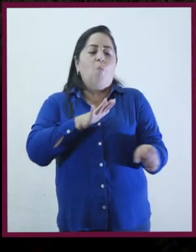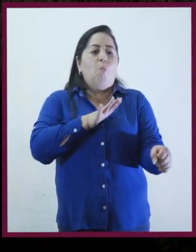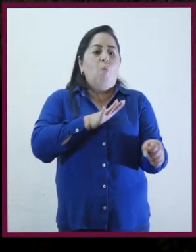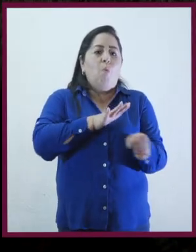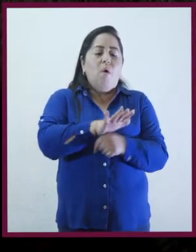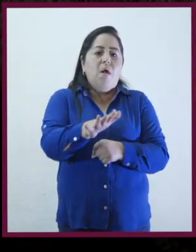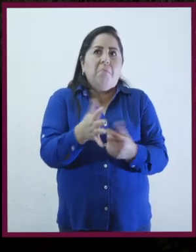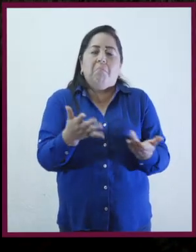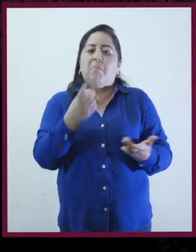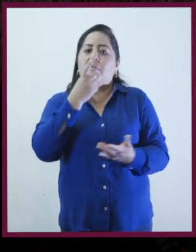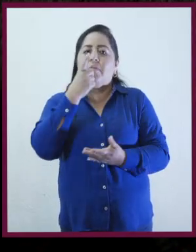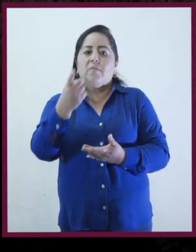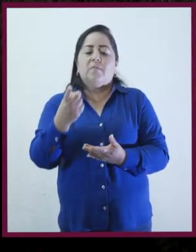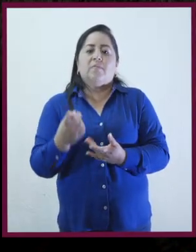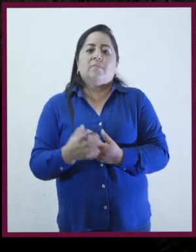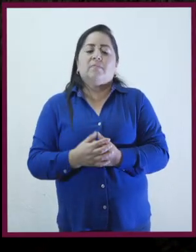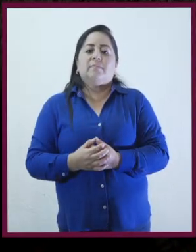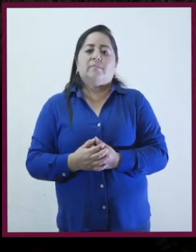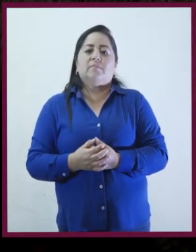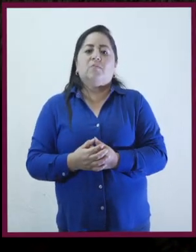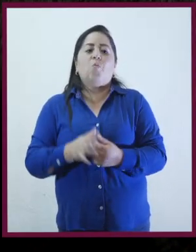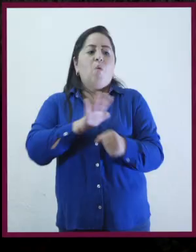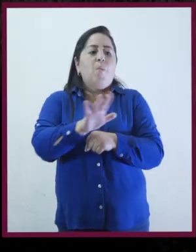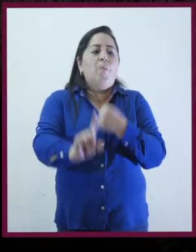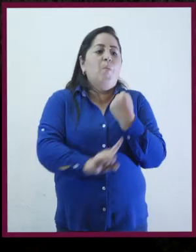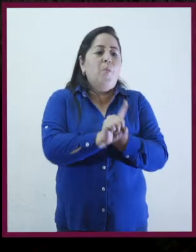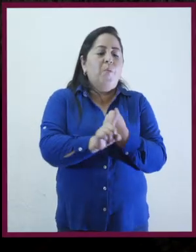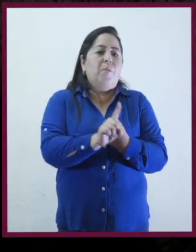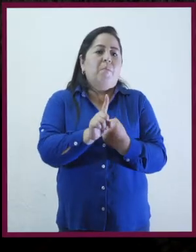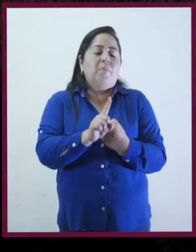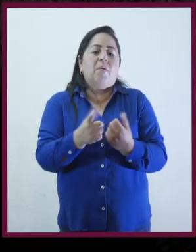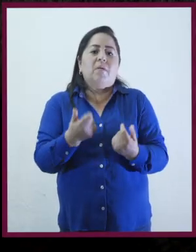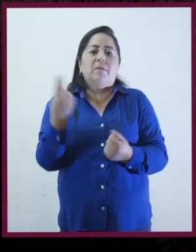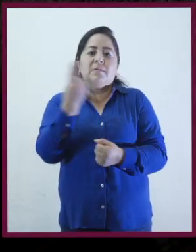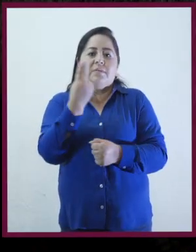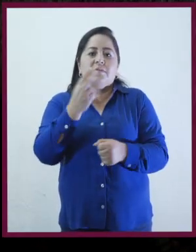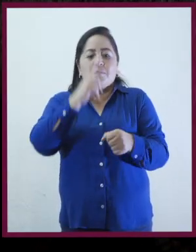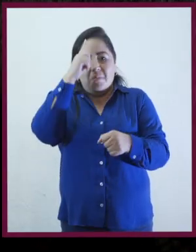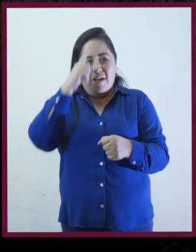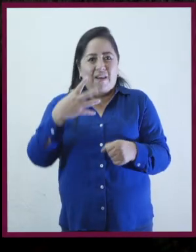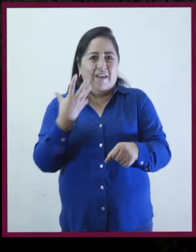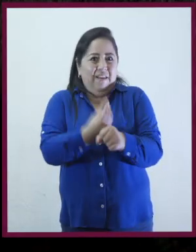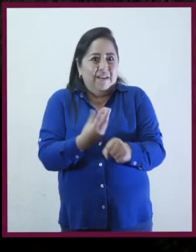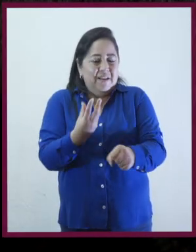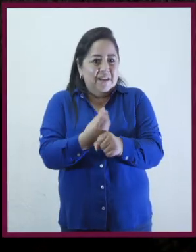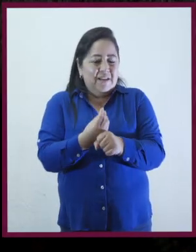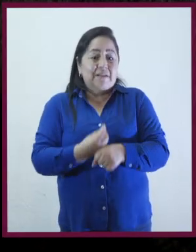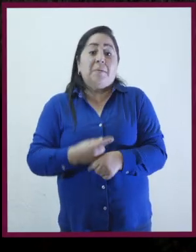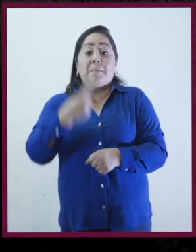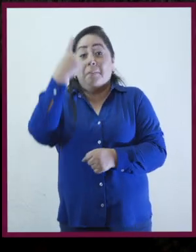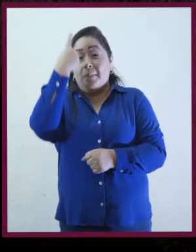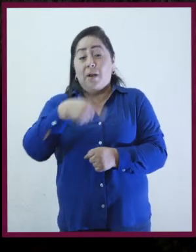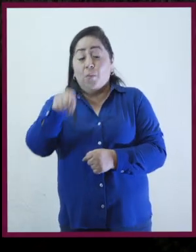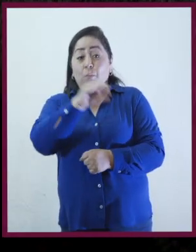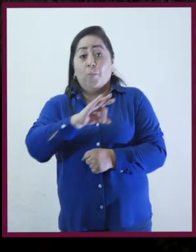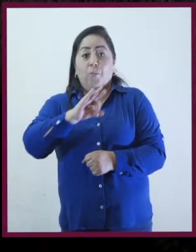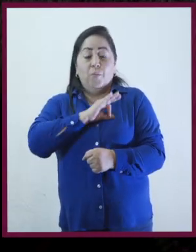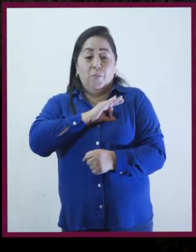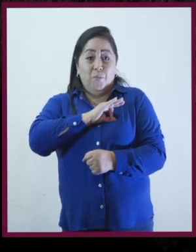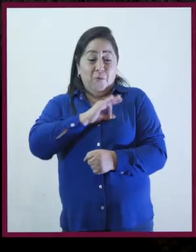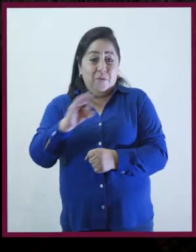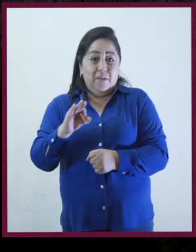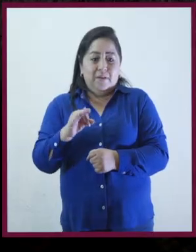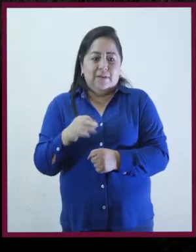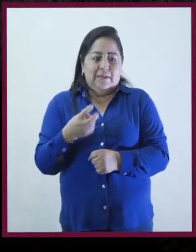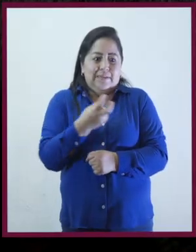cuáles, digamos, son los problemas que hay que resolver. Entonces, para poder dar